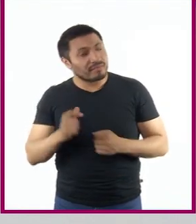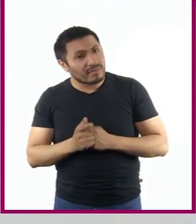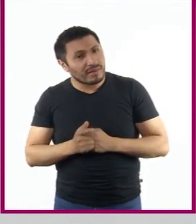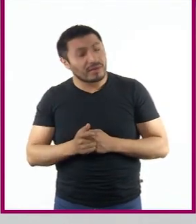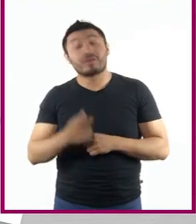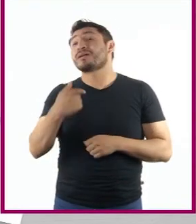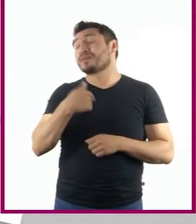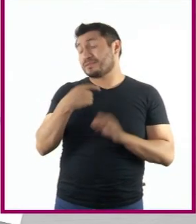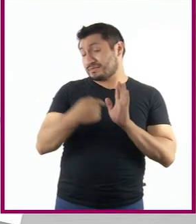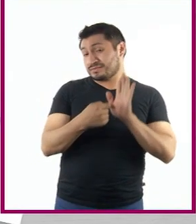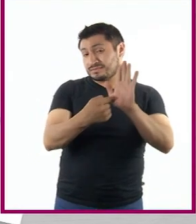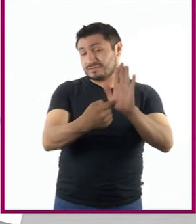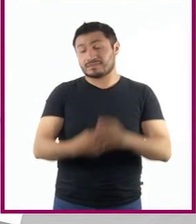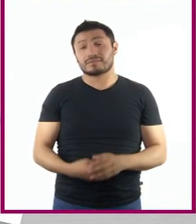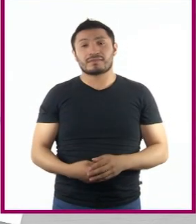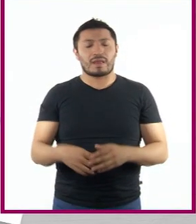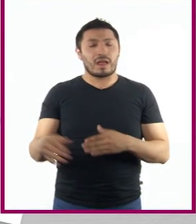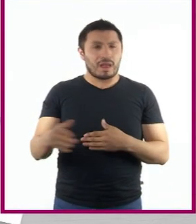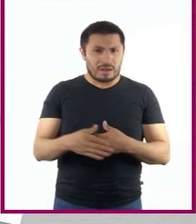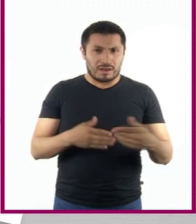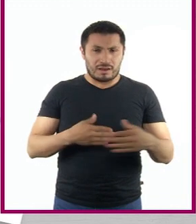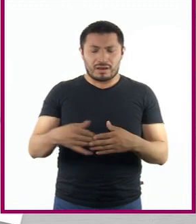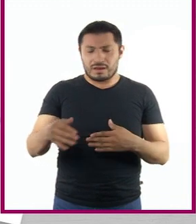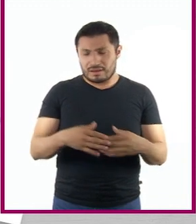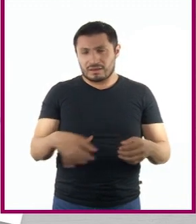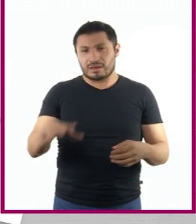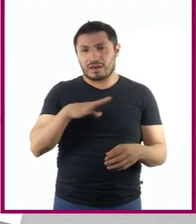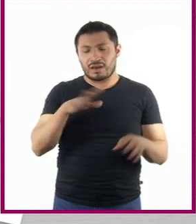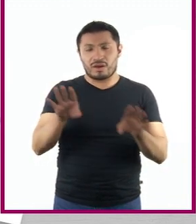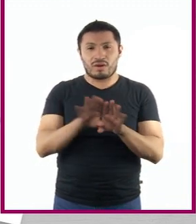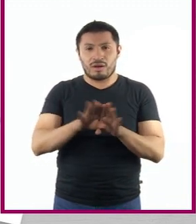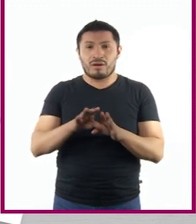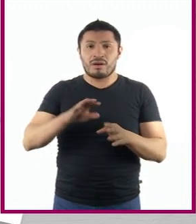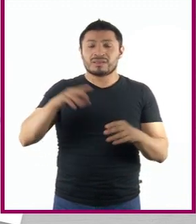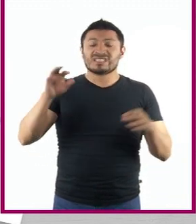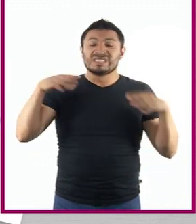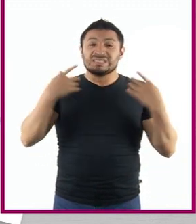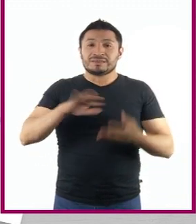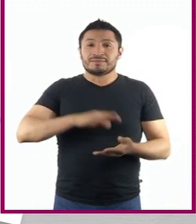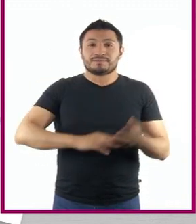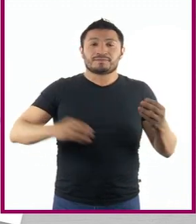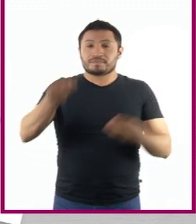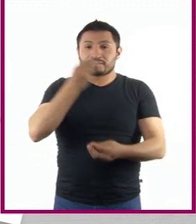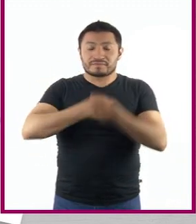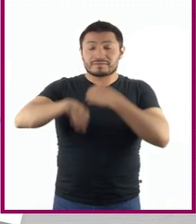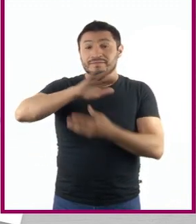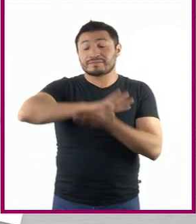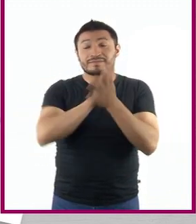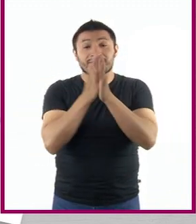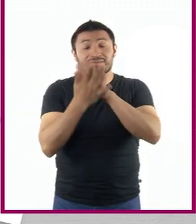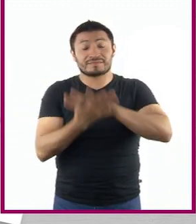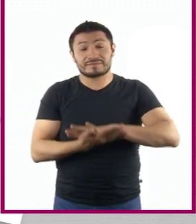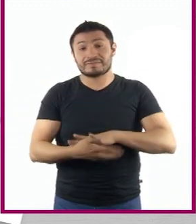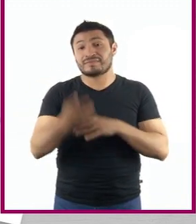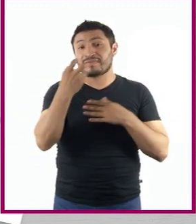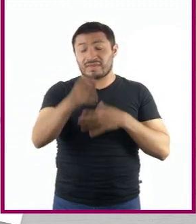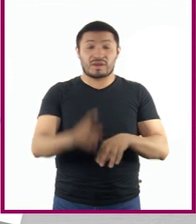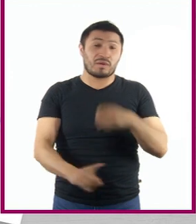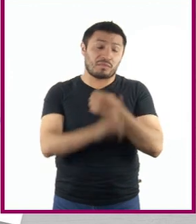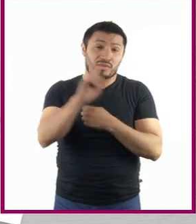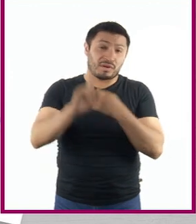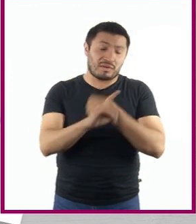esto, profesora. Actualmente nos enfrentamos a un proceso de transición alimentaria, lo cual ha generado problemáticas de